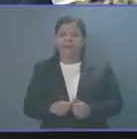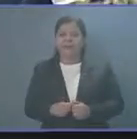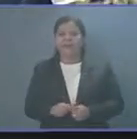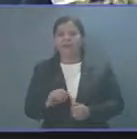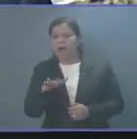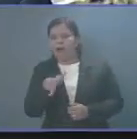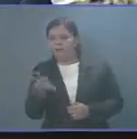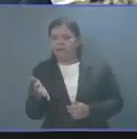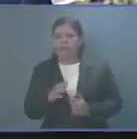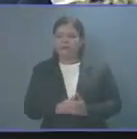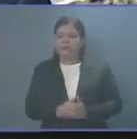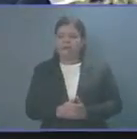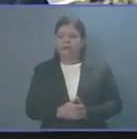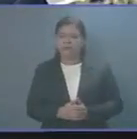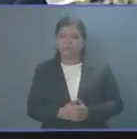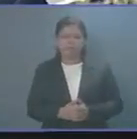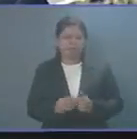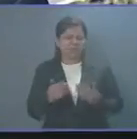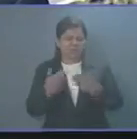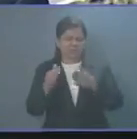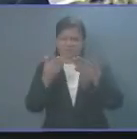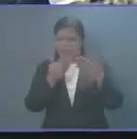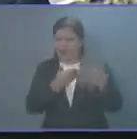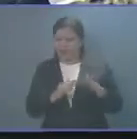Muchas veces lejano,